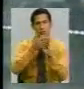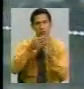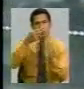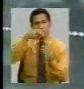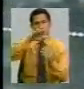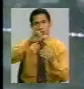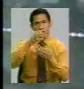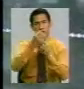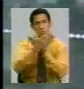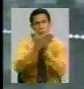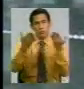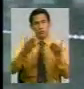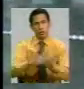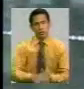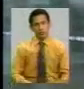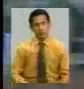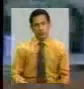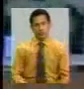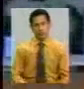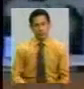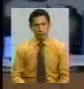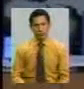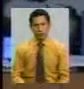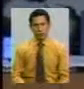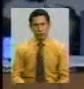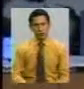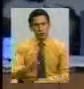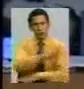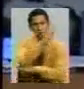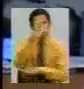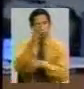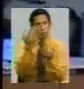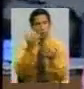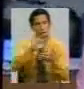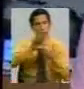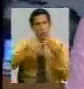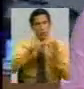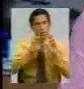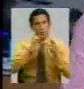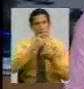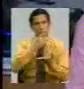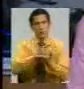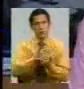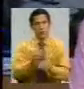Henry Dueñas, Ecoavisa. Compromiso que esperan muchos, se cumpla.